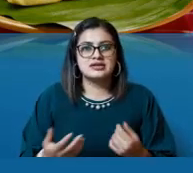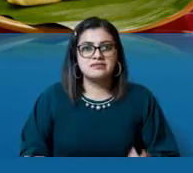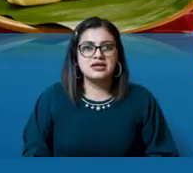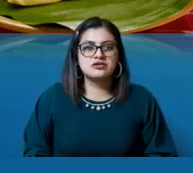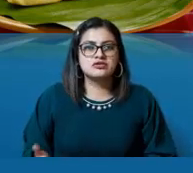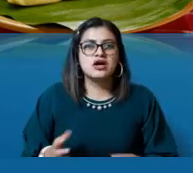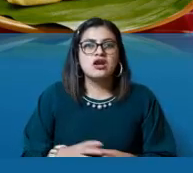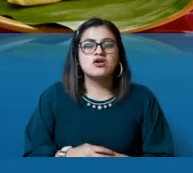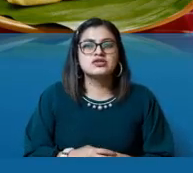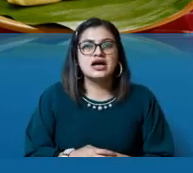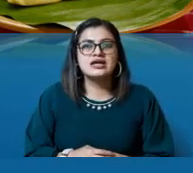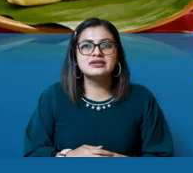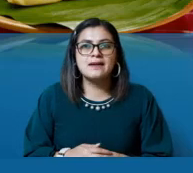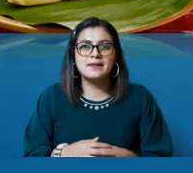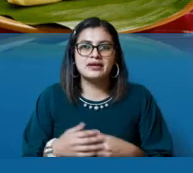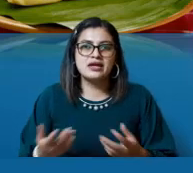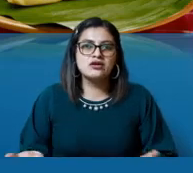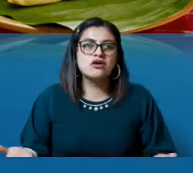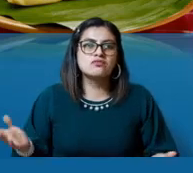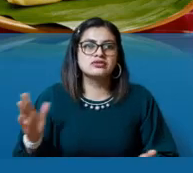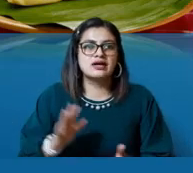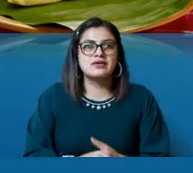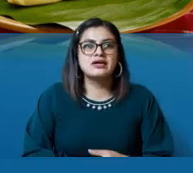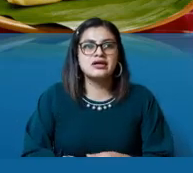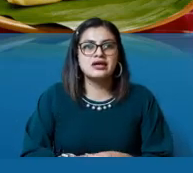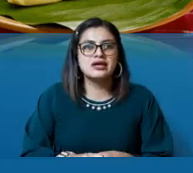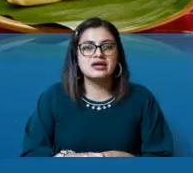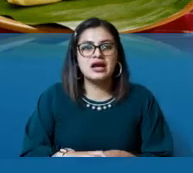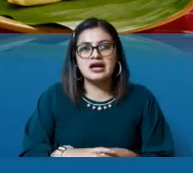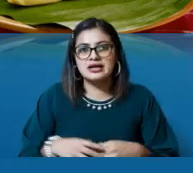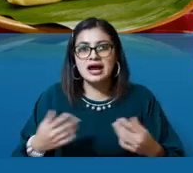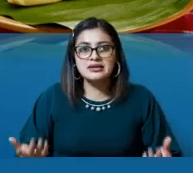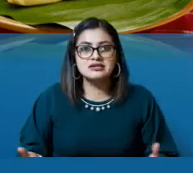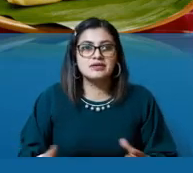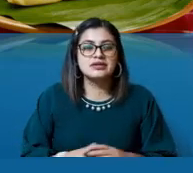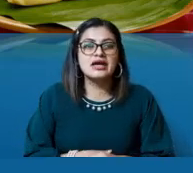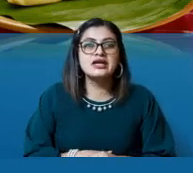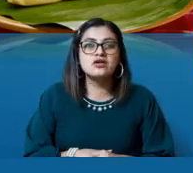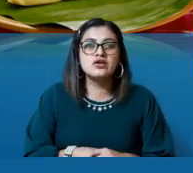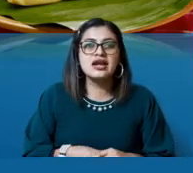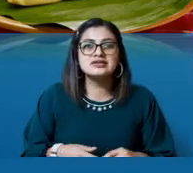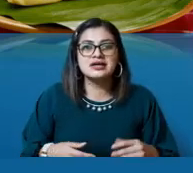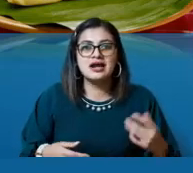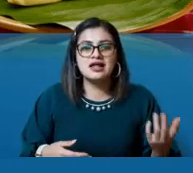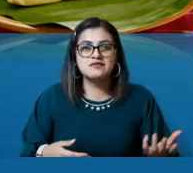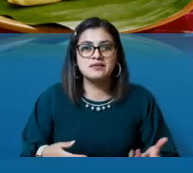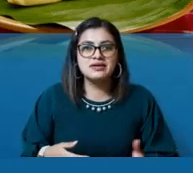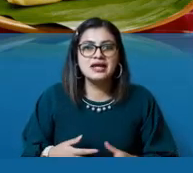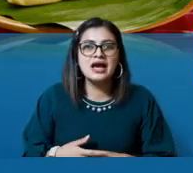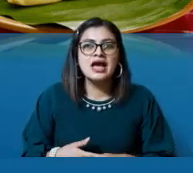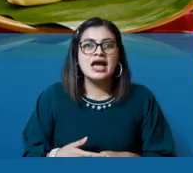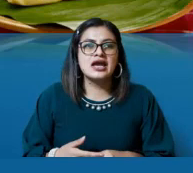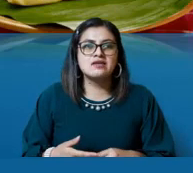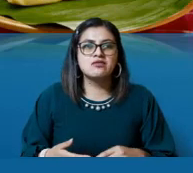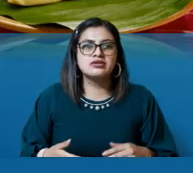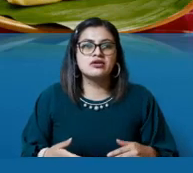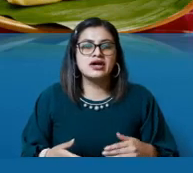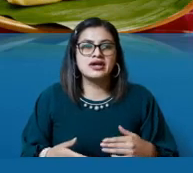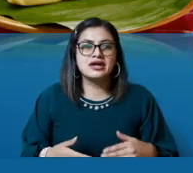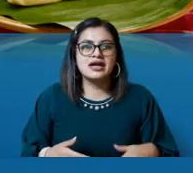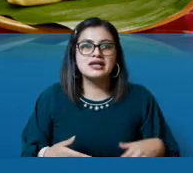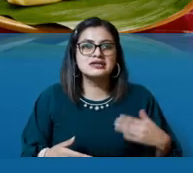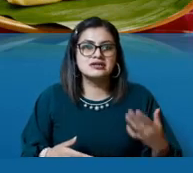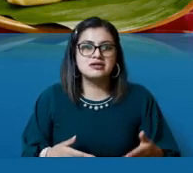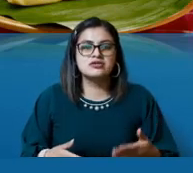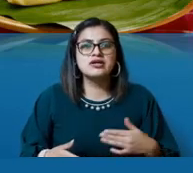los nacimientos. Los hay tan pequeños como también hay grandes, ¿verdad? Incluye la Sagrada Familia en el momento